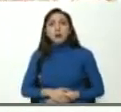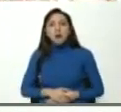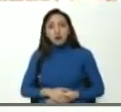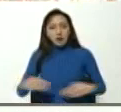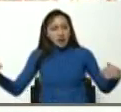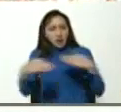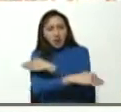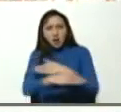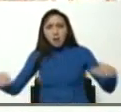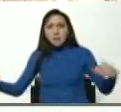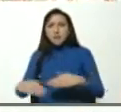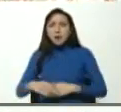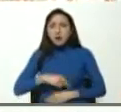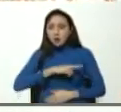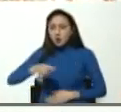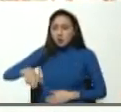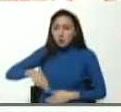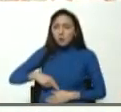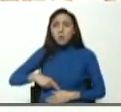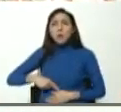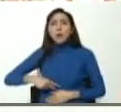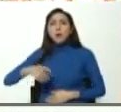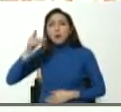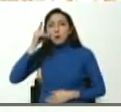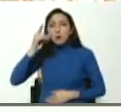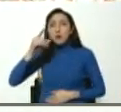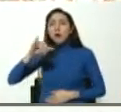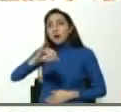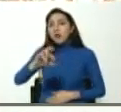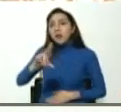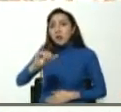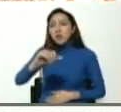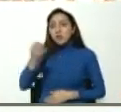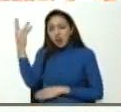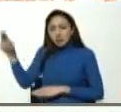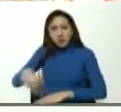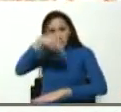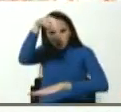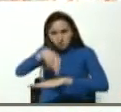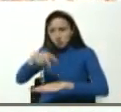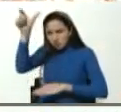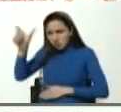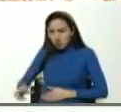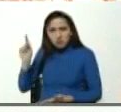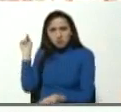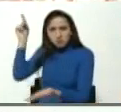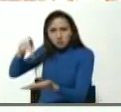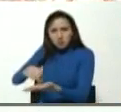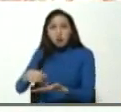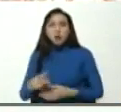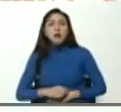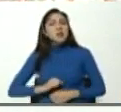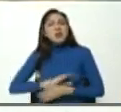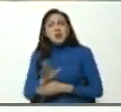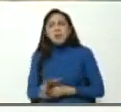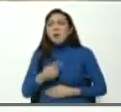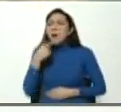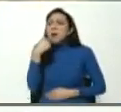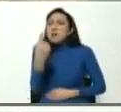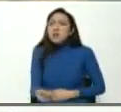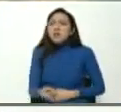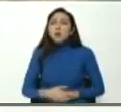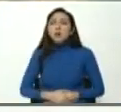la autopista nuestra vicepresidenta de la asamblea nacional iris varela y desde temprano le dijo